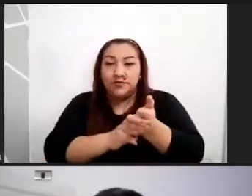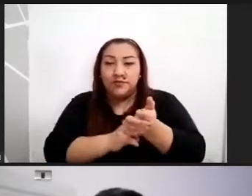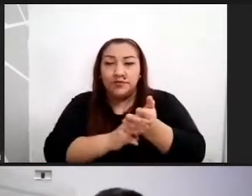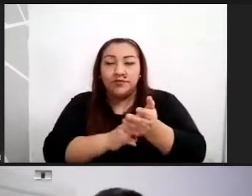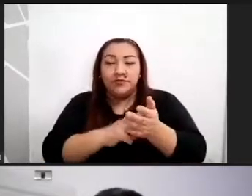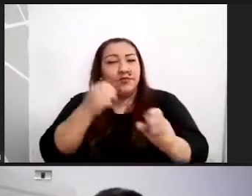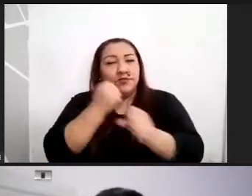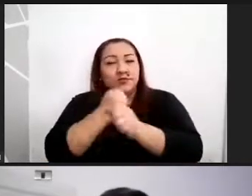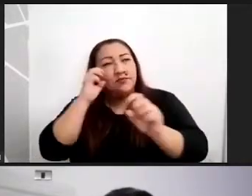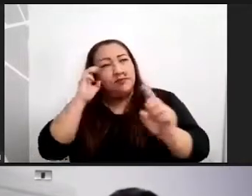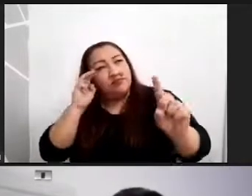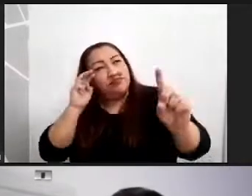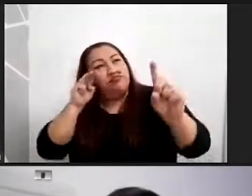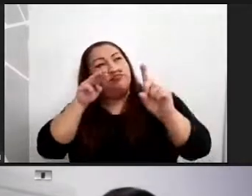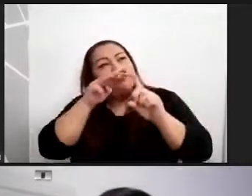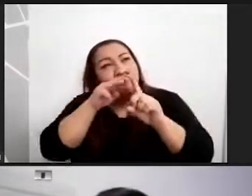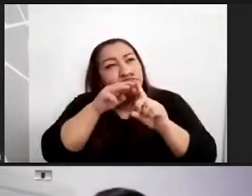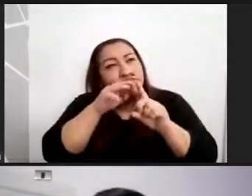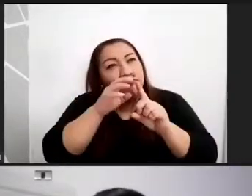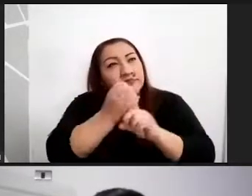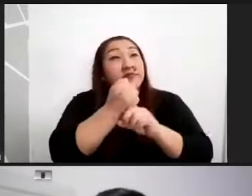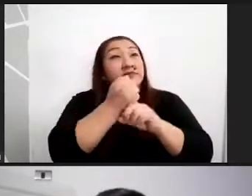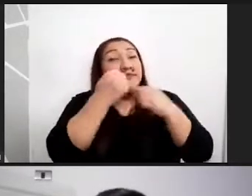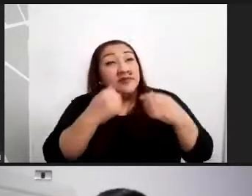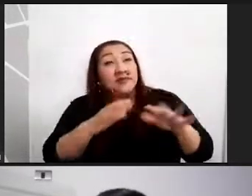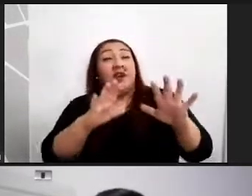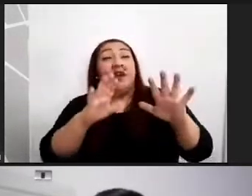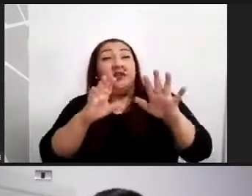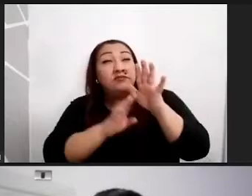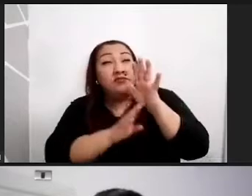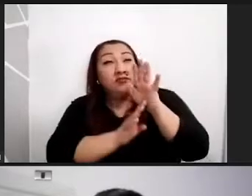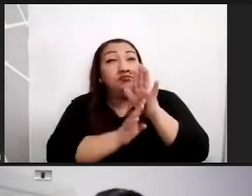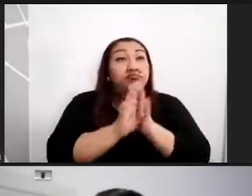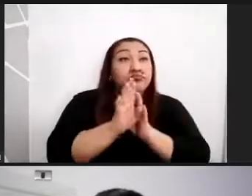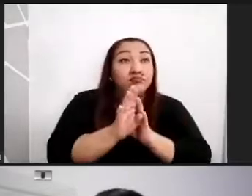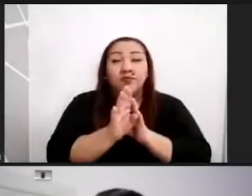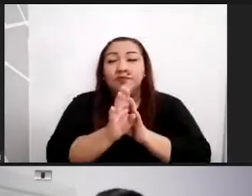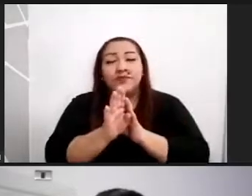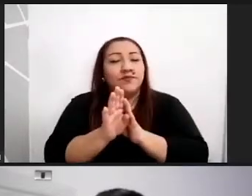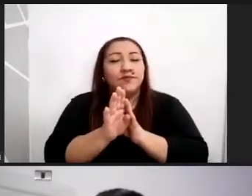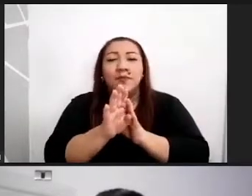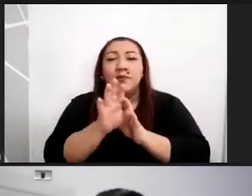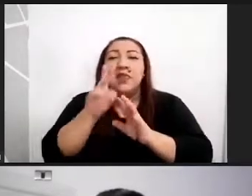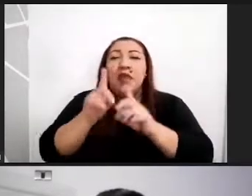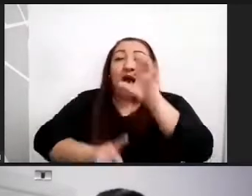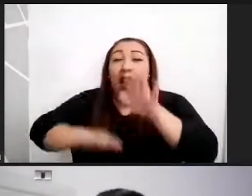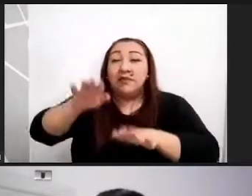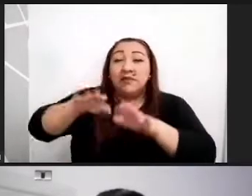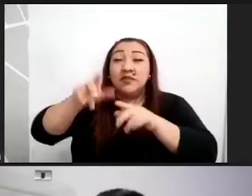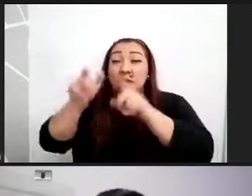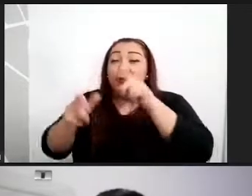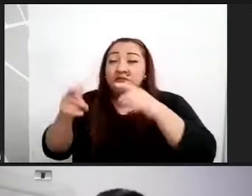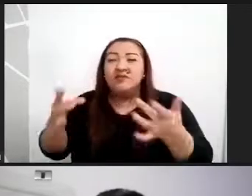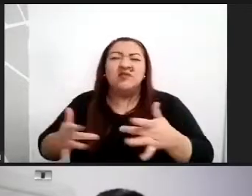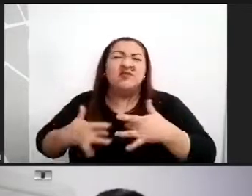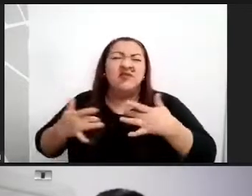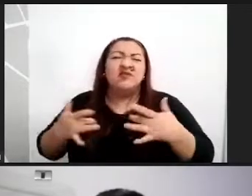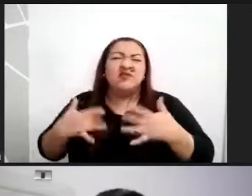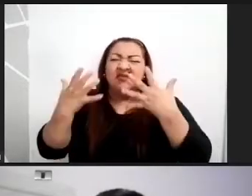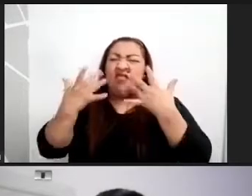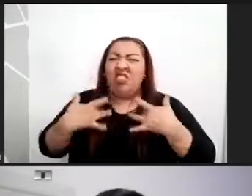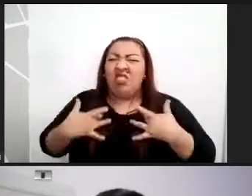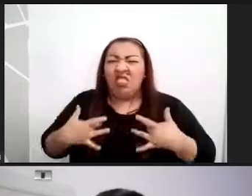metas alcanzadas no logran superar la insatisfacción frente a todo lo que